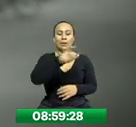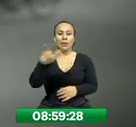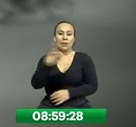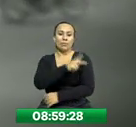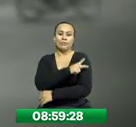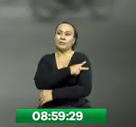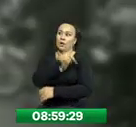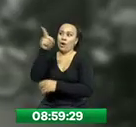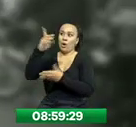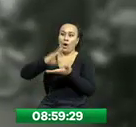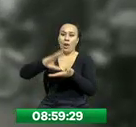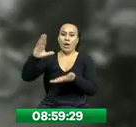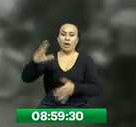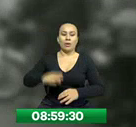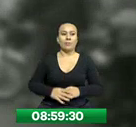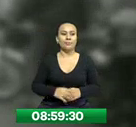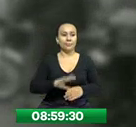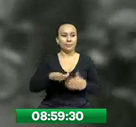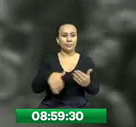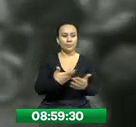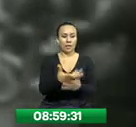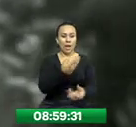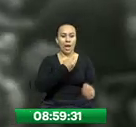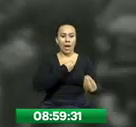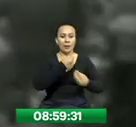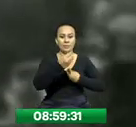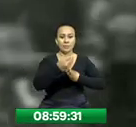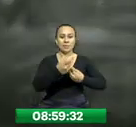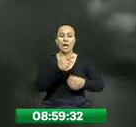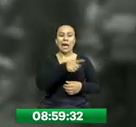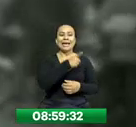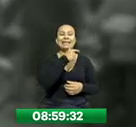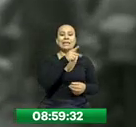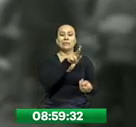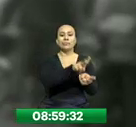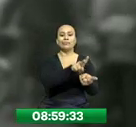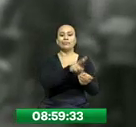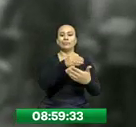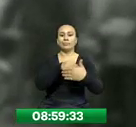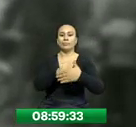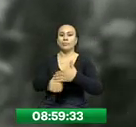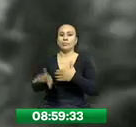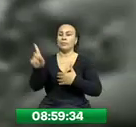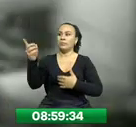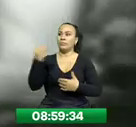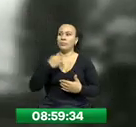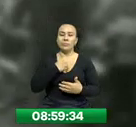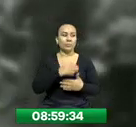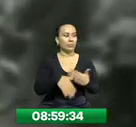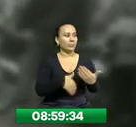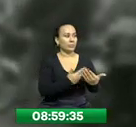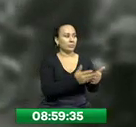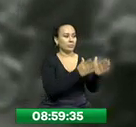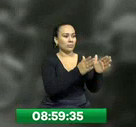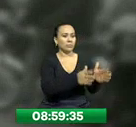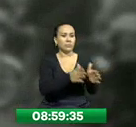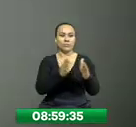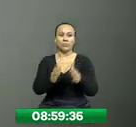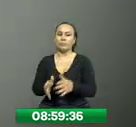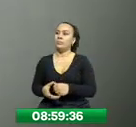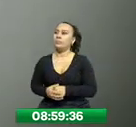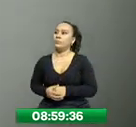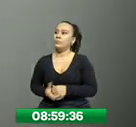colegio fiscal del Cantón Milagro en la provincia del Guayas. Se conoció que un estudiante se habría dado cuenta de aquellas